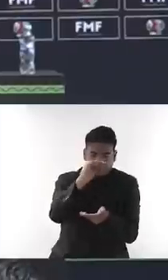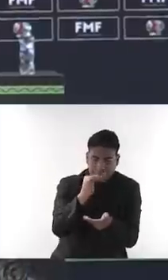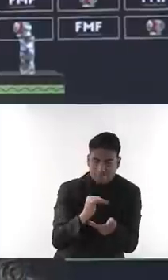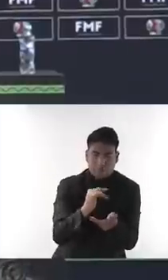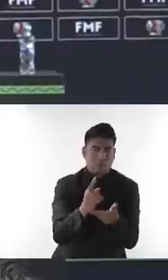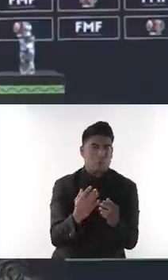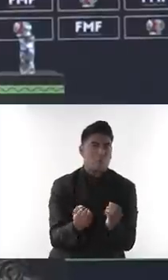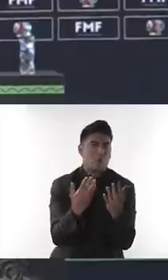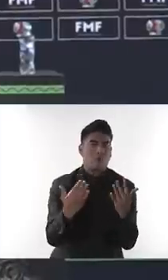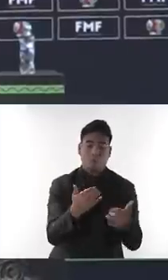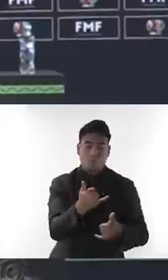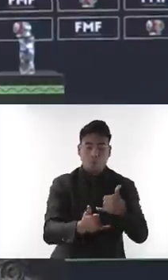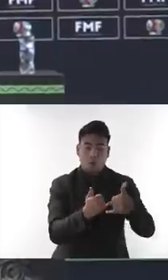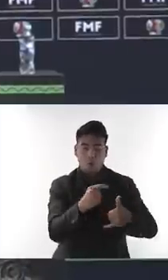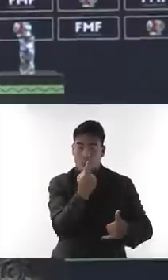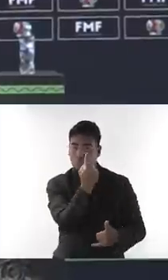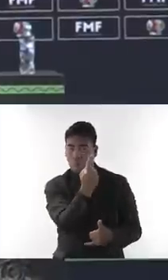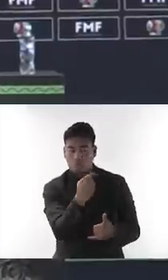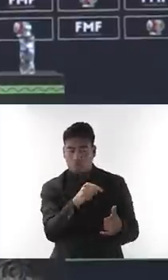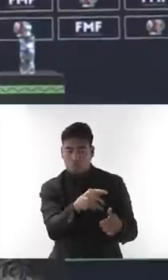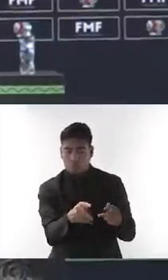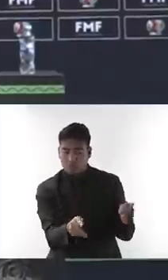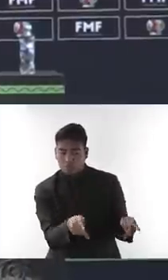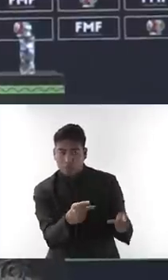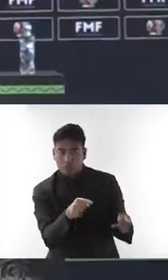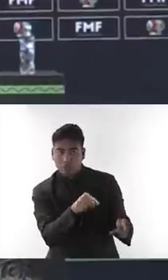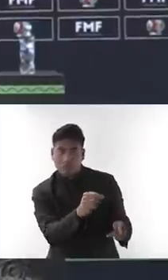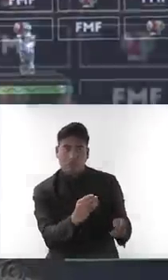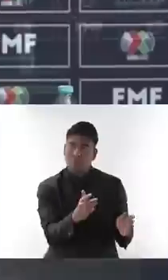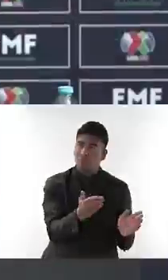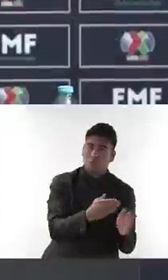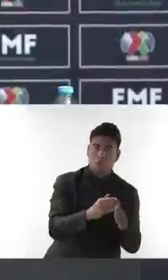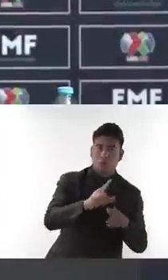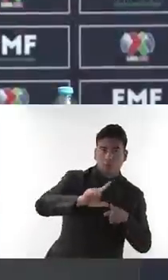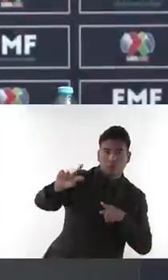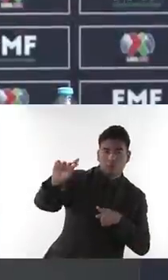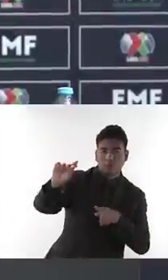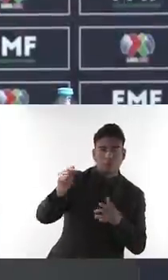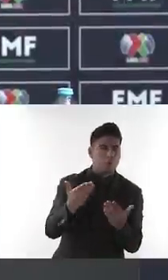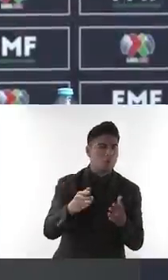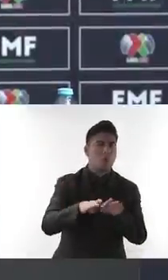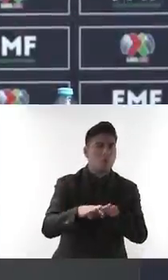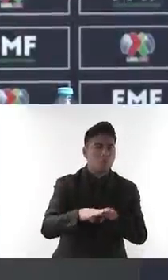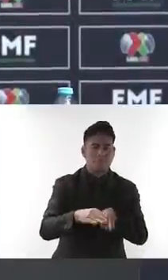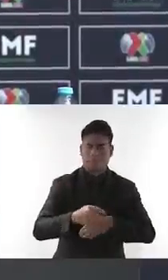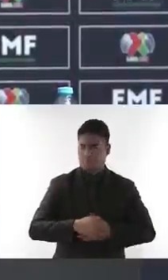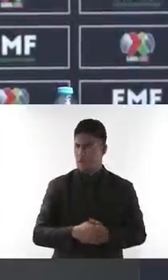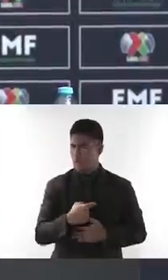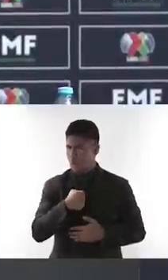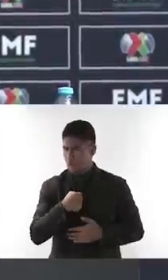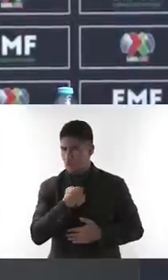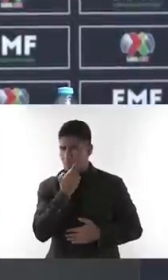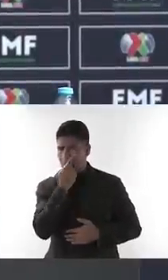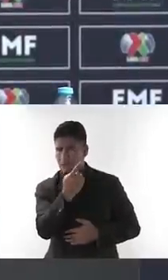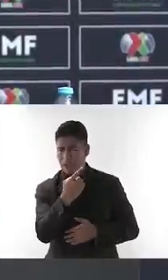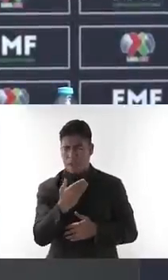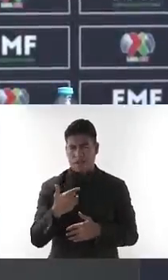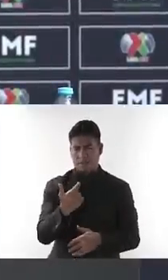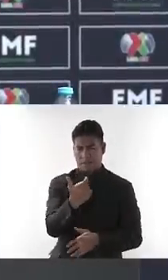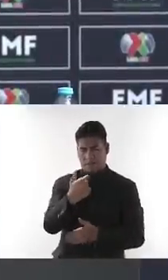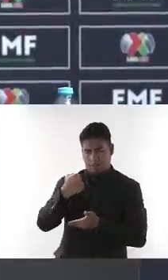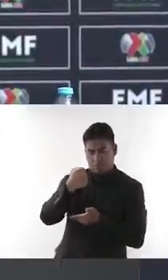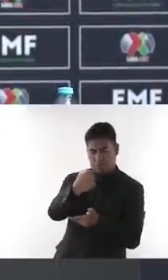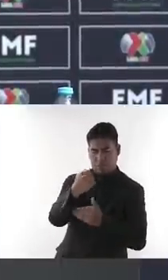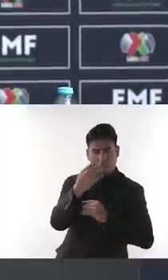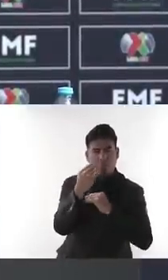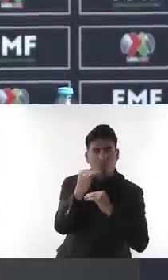jugador. Yo no hablaría de topes, porque eso incluso tendría algún efecto